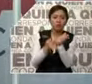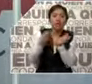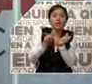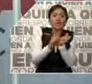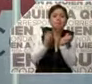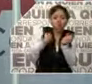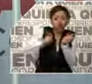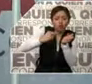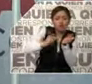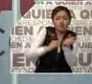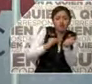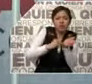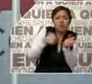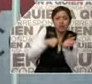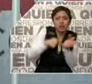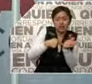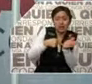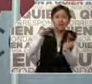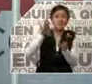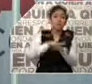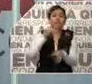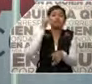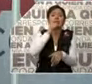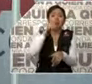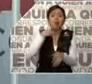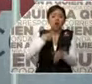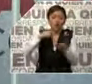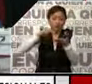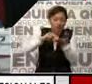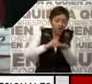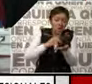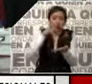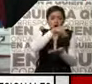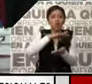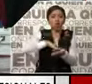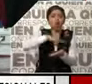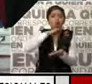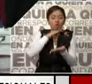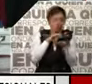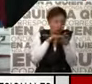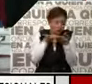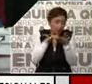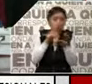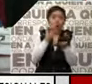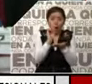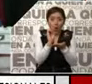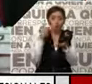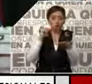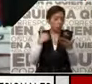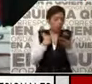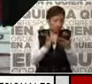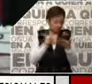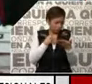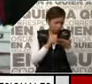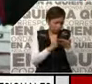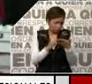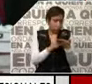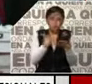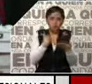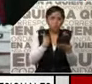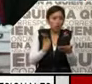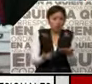no firmen los documentos. Porque clásico que firmamos y no leemos las letras chiquitas o no entendemos ni siquiera lo que estamos firmando y por